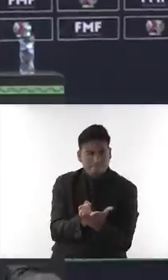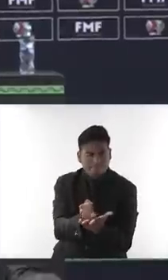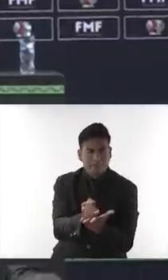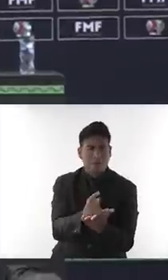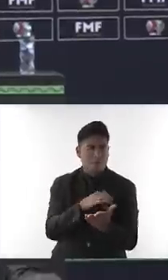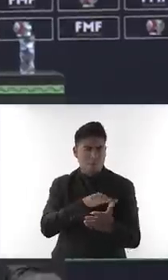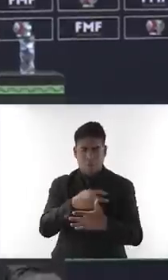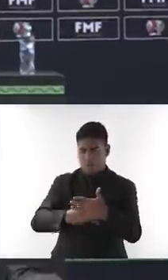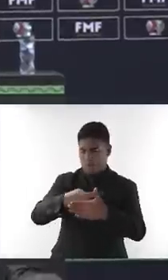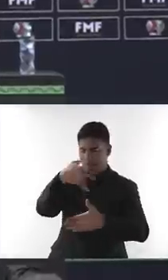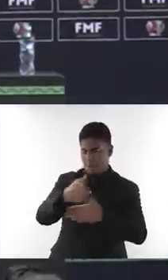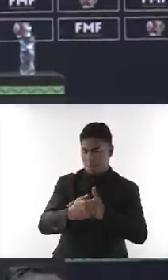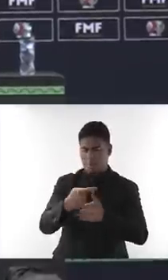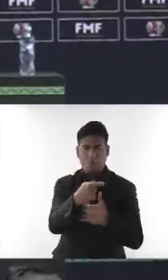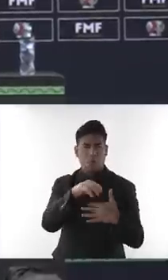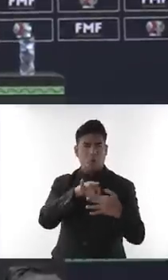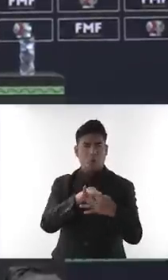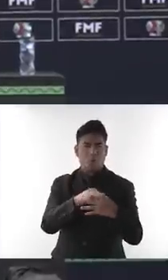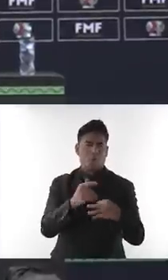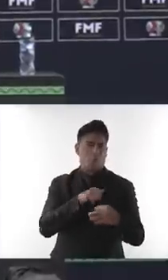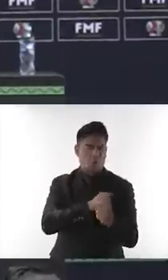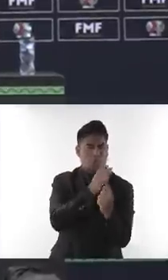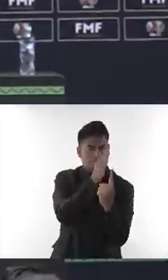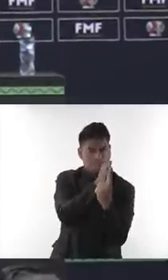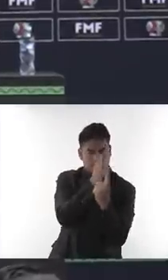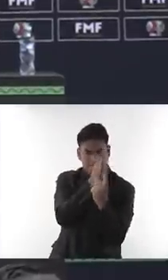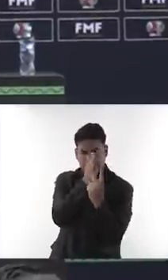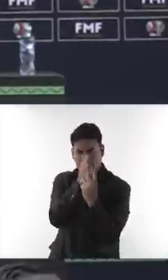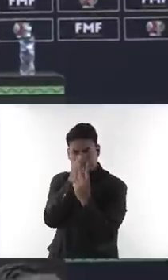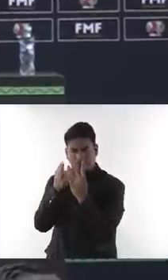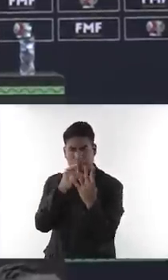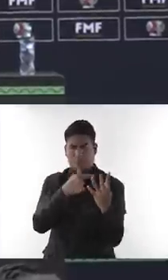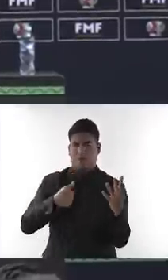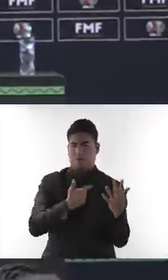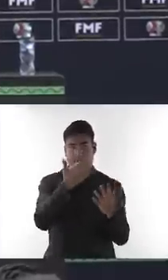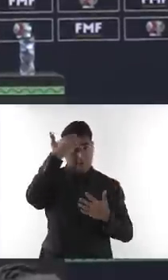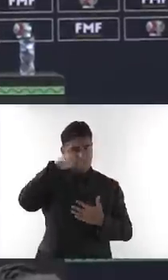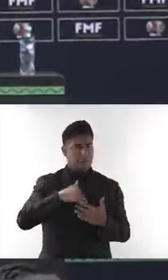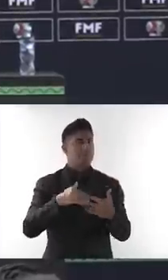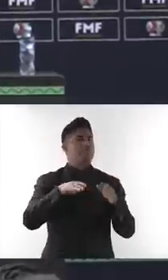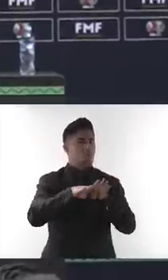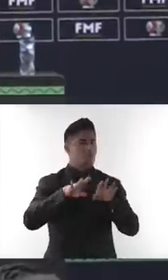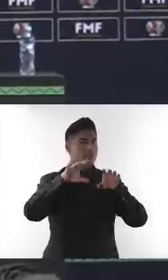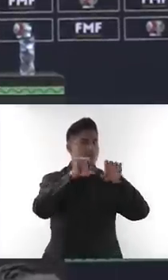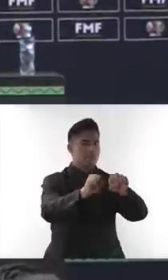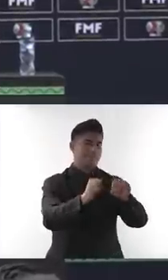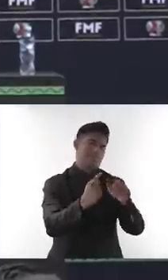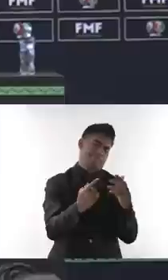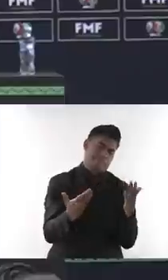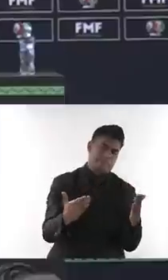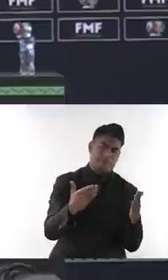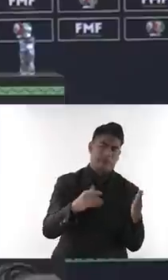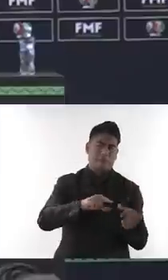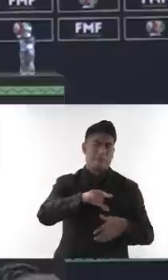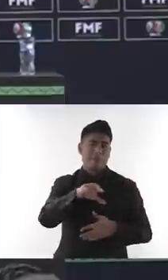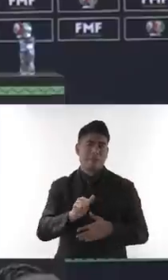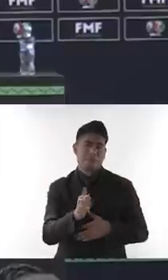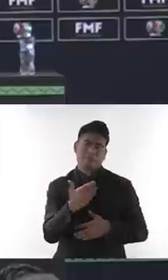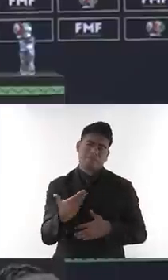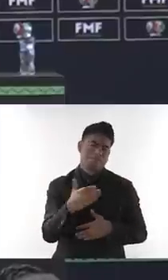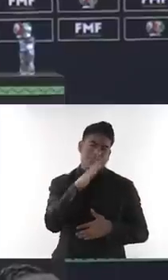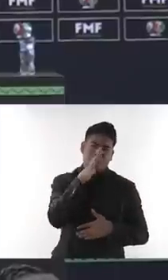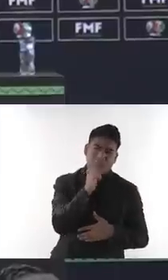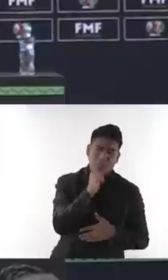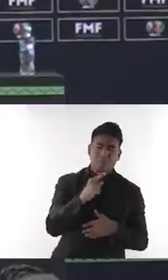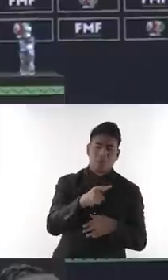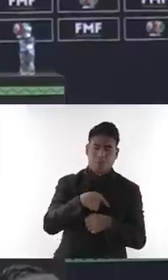buscar lograr nuestros objetivos. Al final del día no se logró el llegar al cuarto partido y ese sueño que